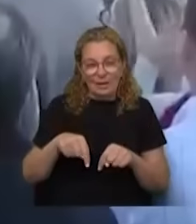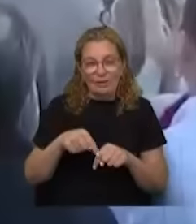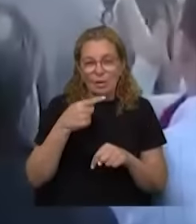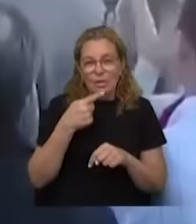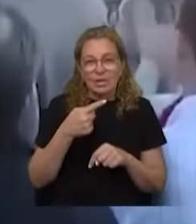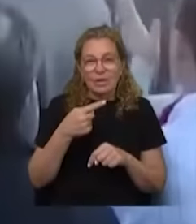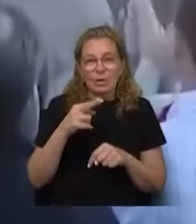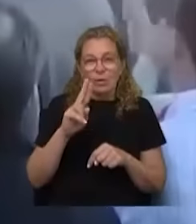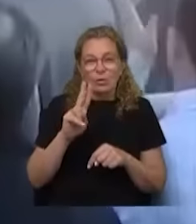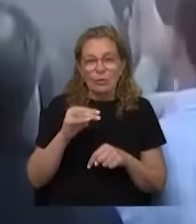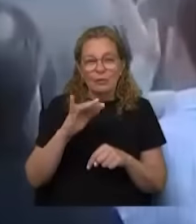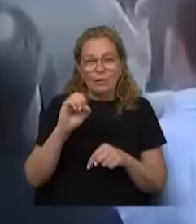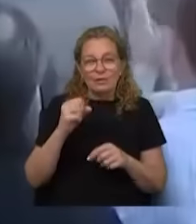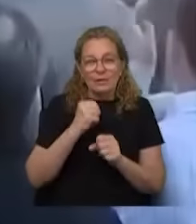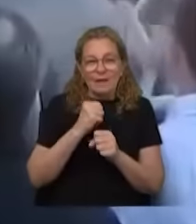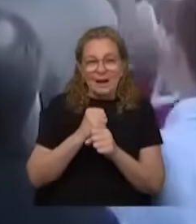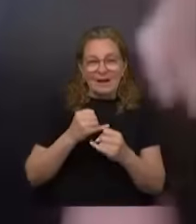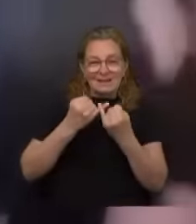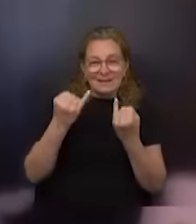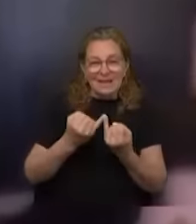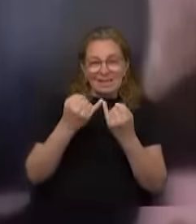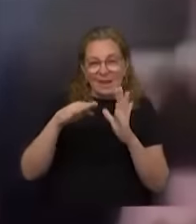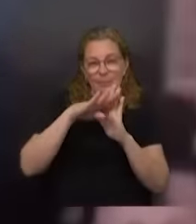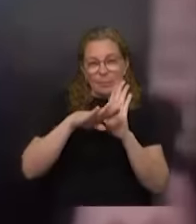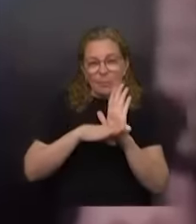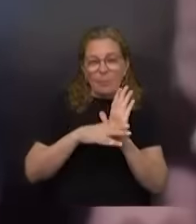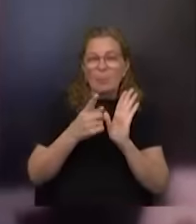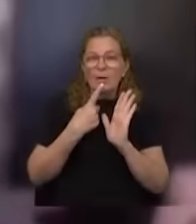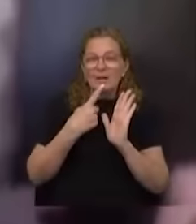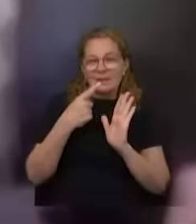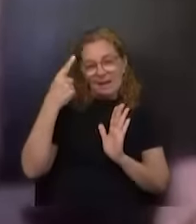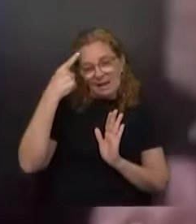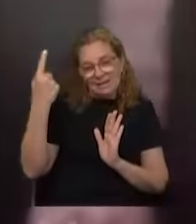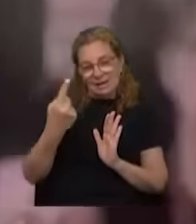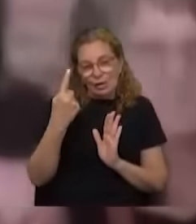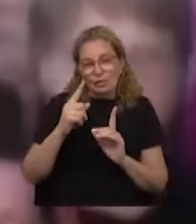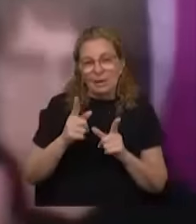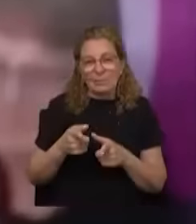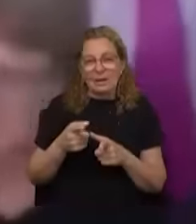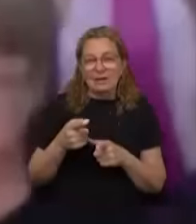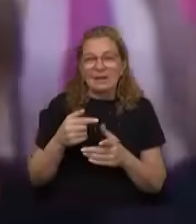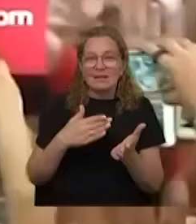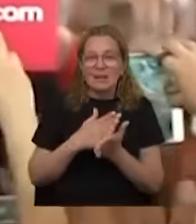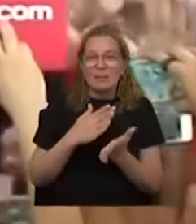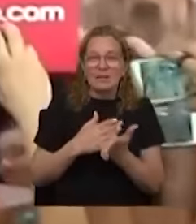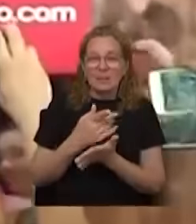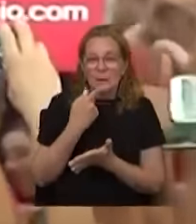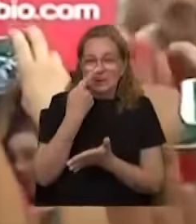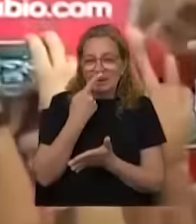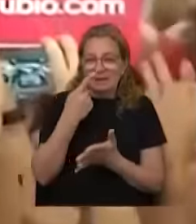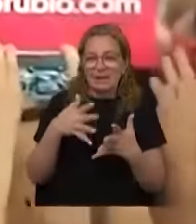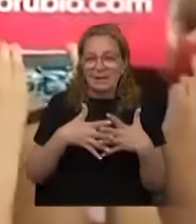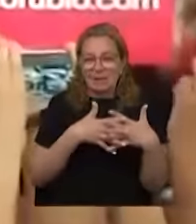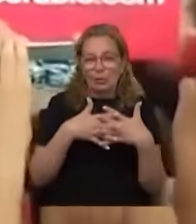manifestó que trabajará cada día para llevar a cabo la agenda de política exterior del dirigente republicano y que siempre pondrá los intereses de Estados